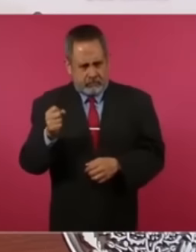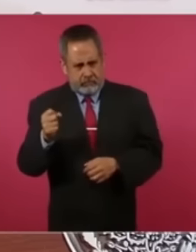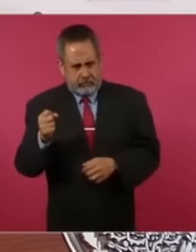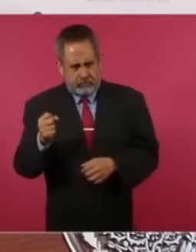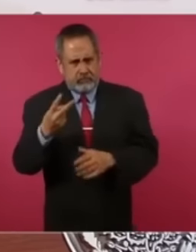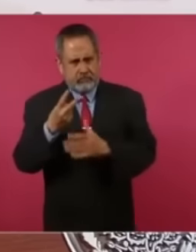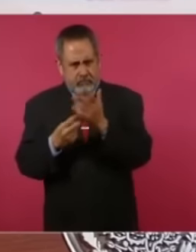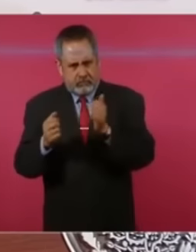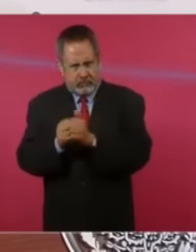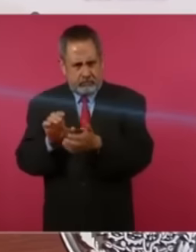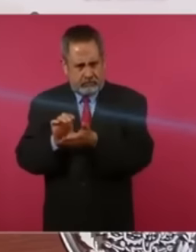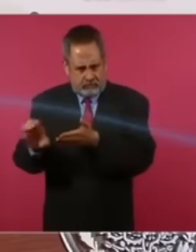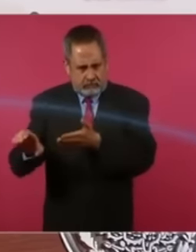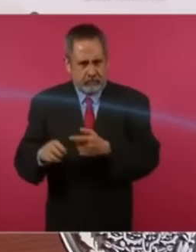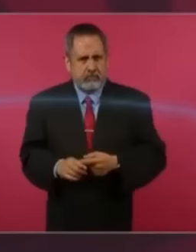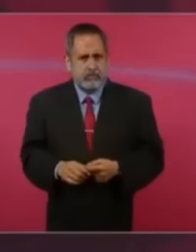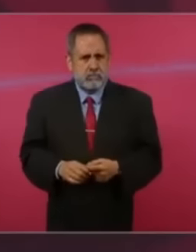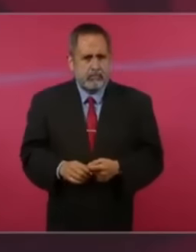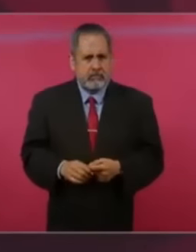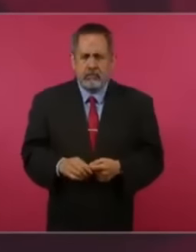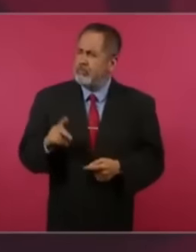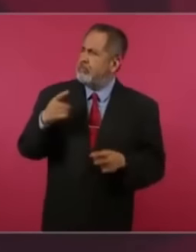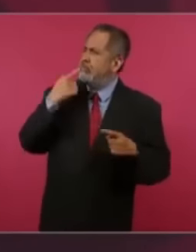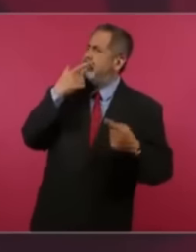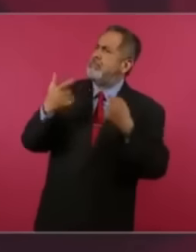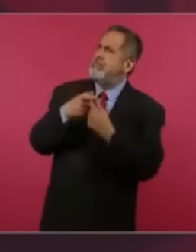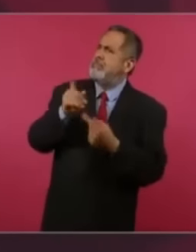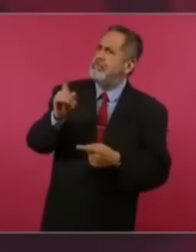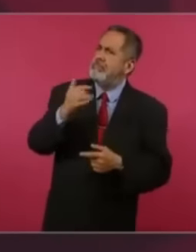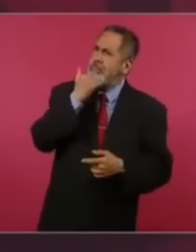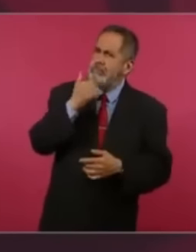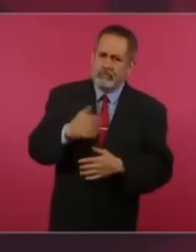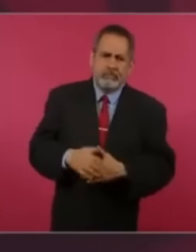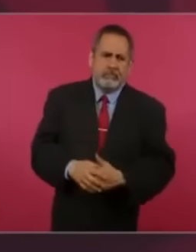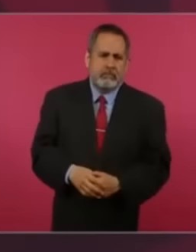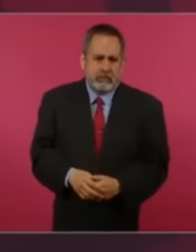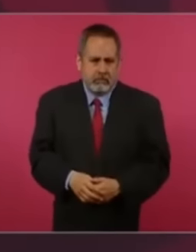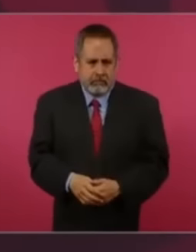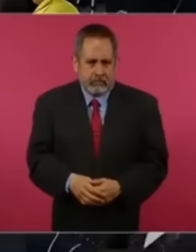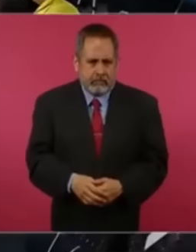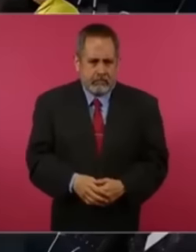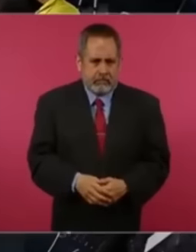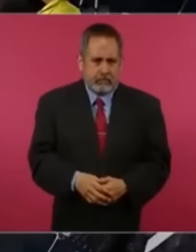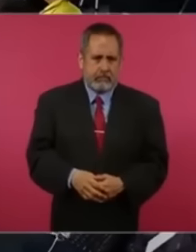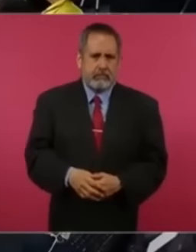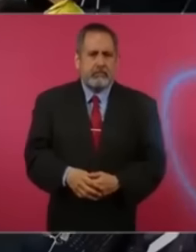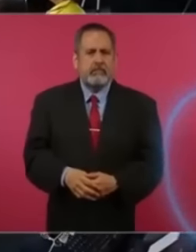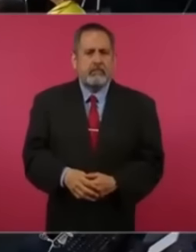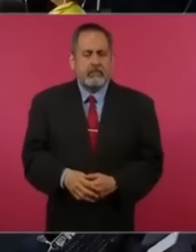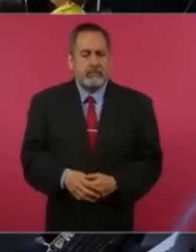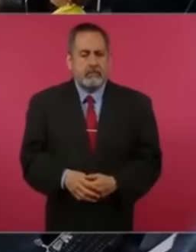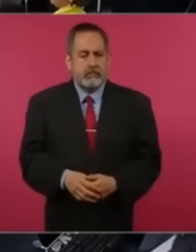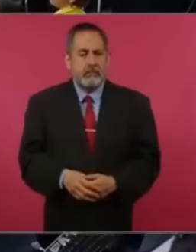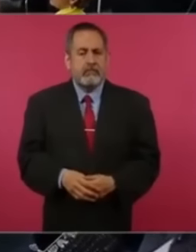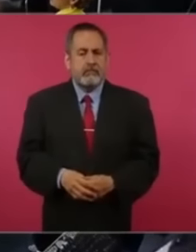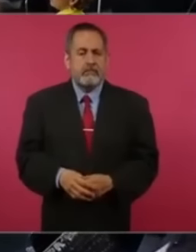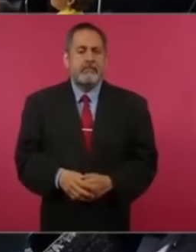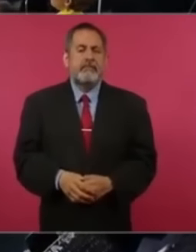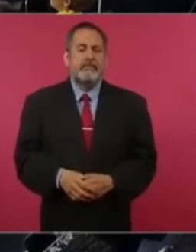agosto-septiembre. Ya no me salió porque es... Es septiembre-octubre. Luego